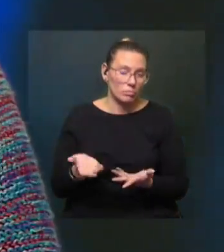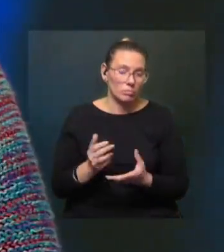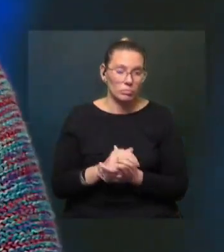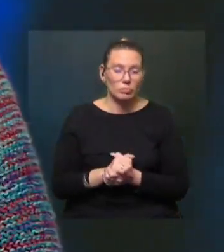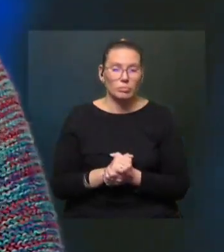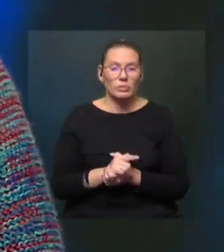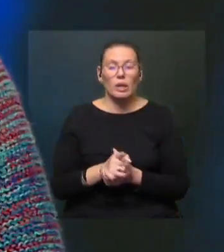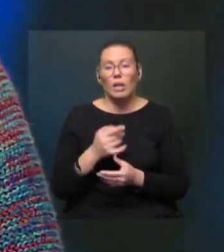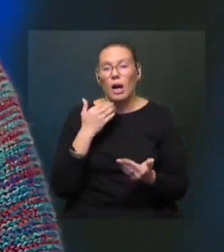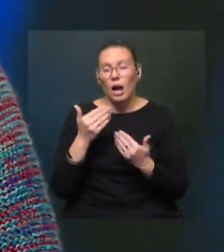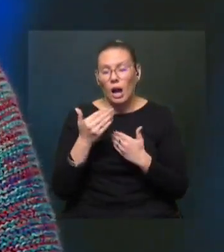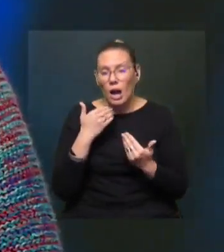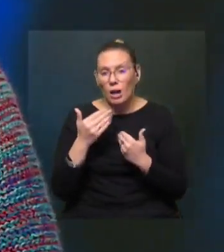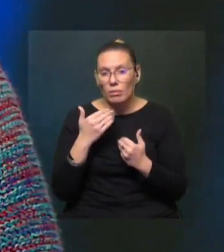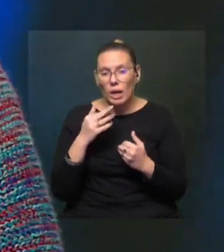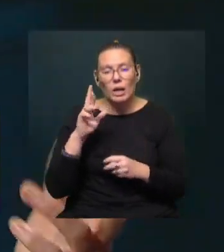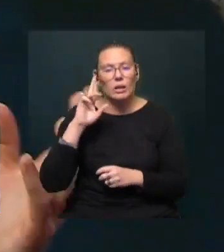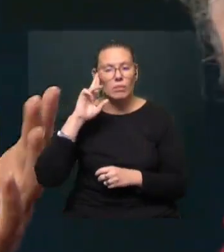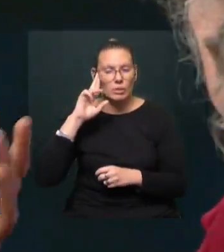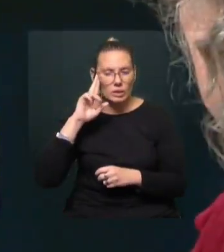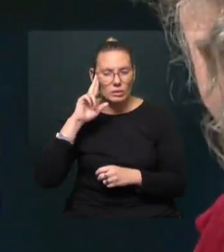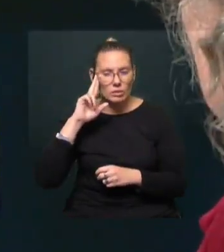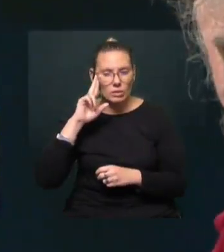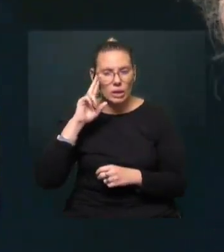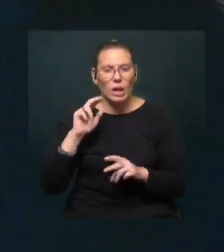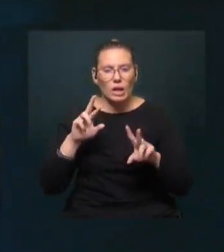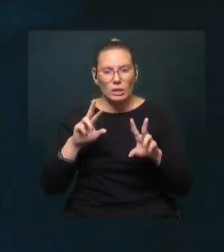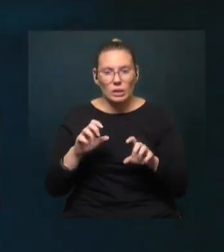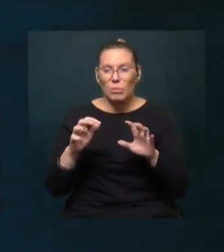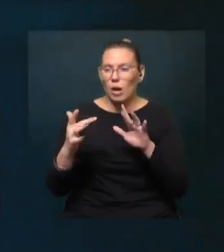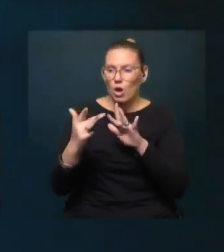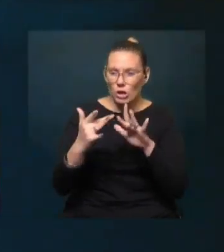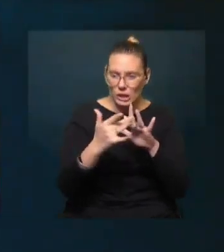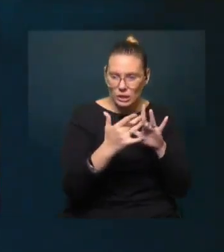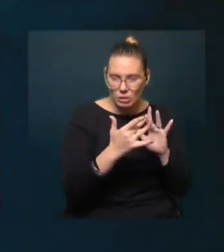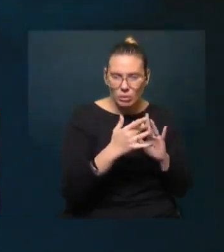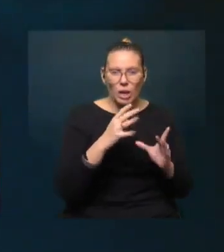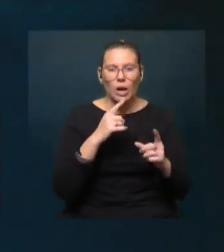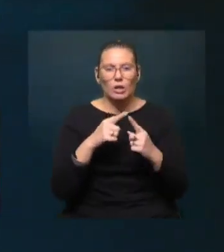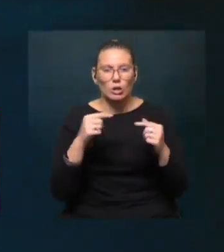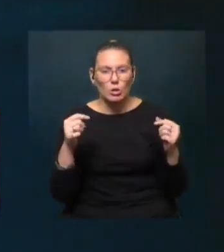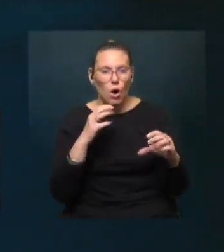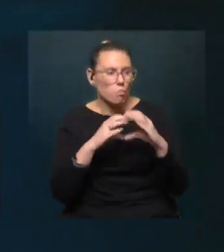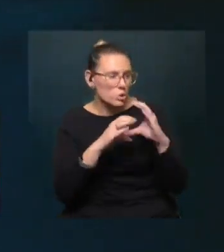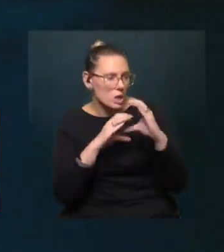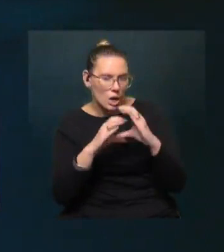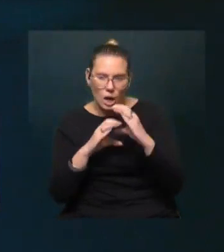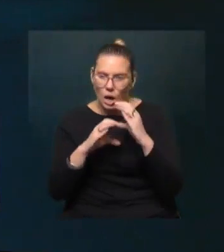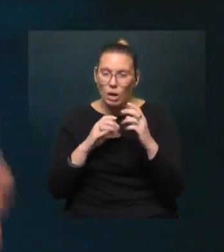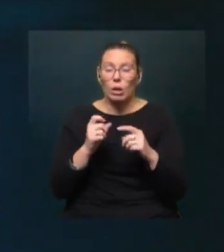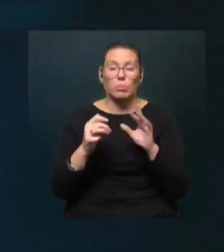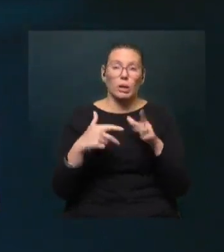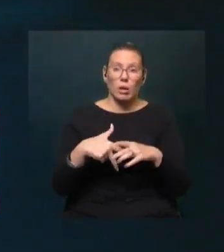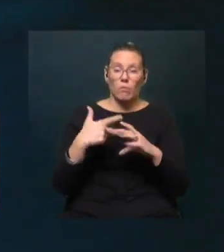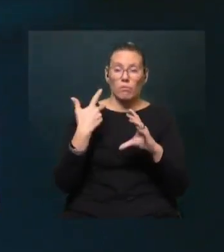y esto de que hablás no de de reflexionar tanto con el tema de la hiperconectividad y con comunicados estamos Este capaz que virtualmente